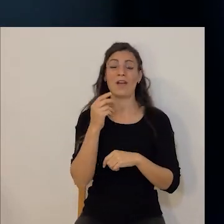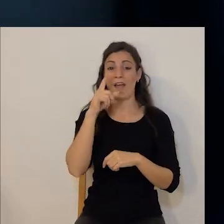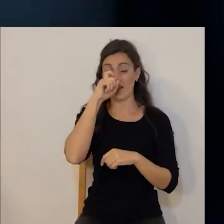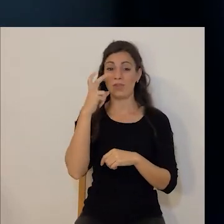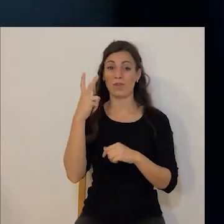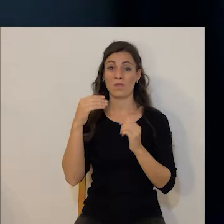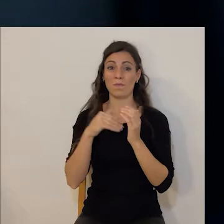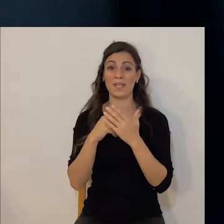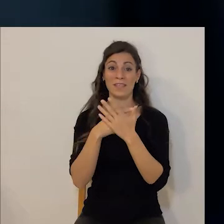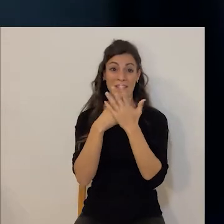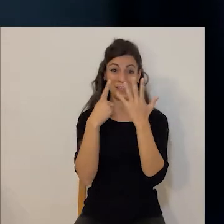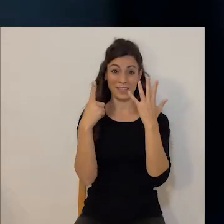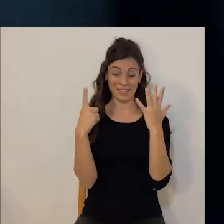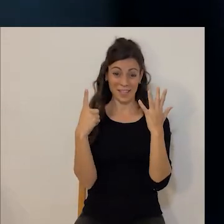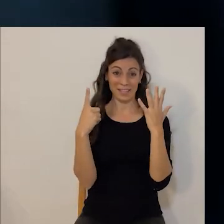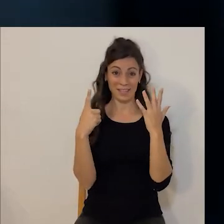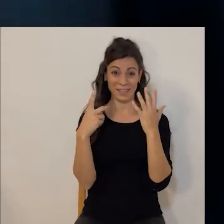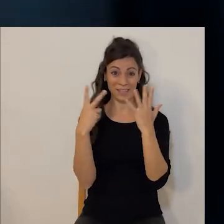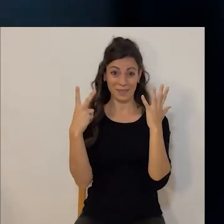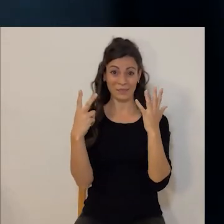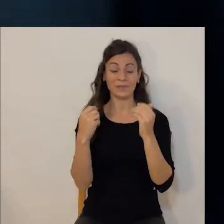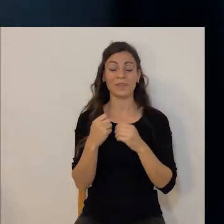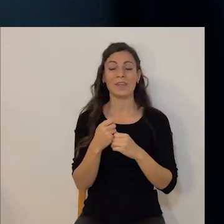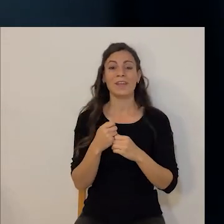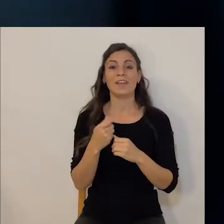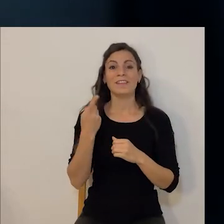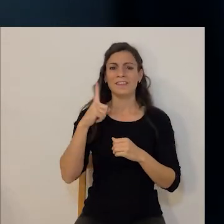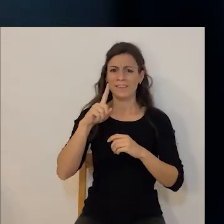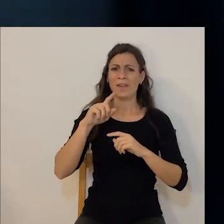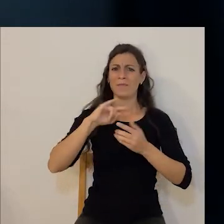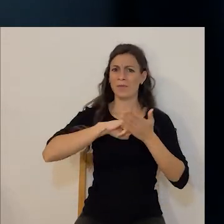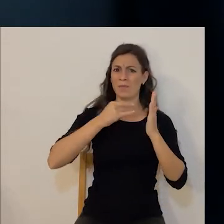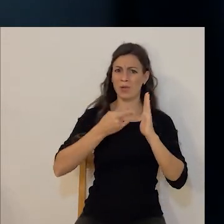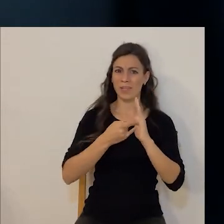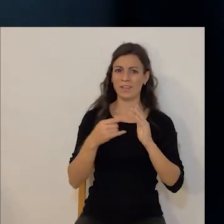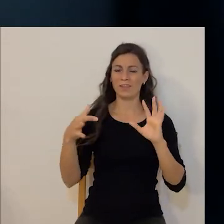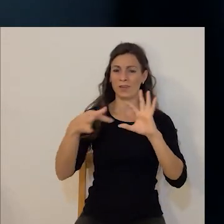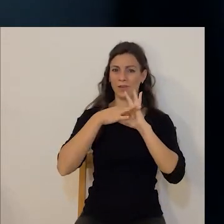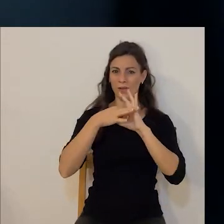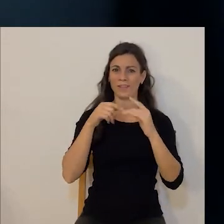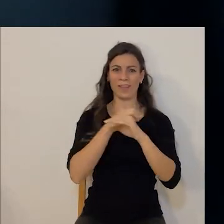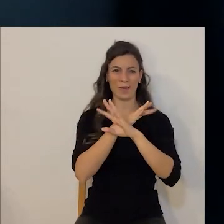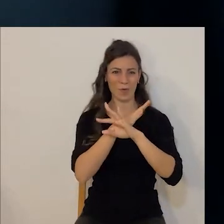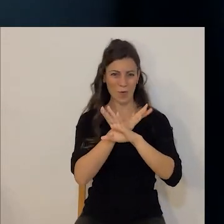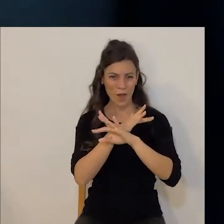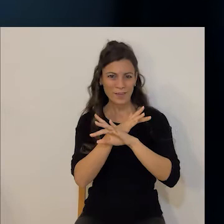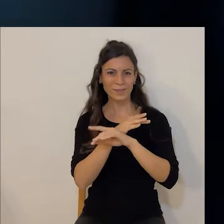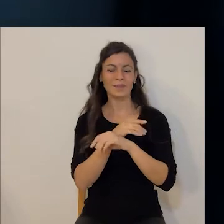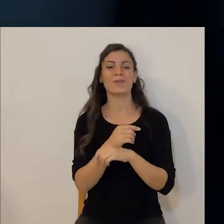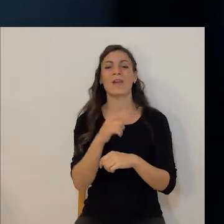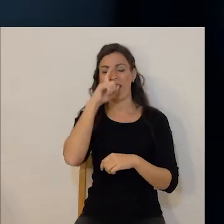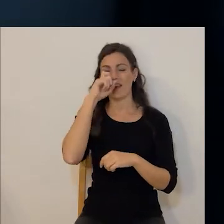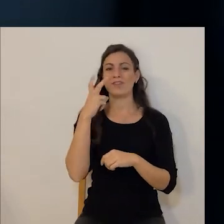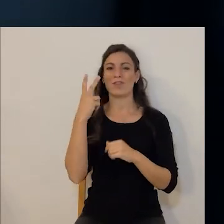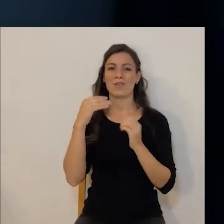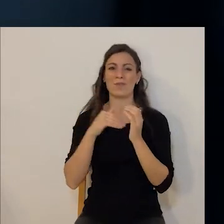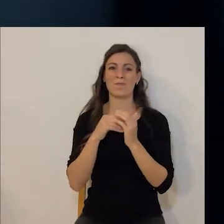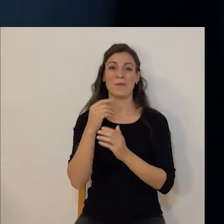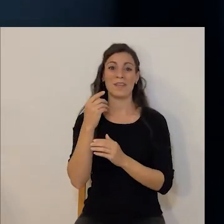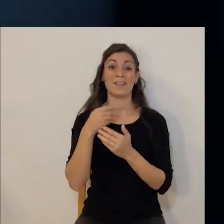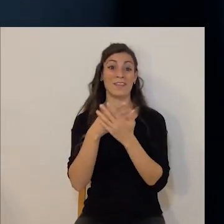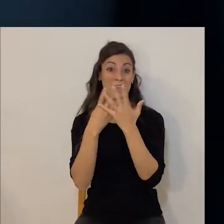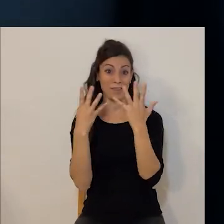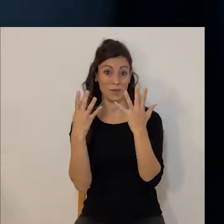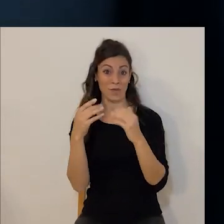La Caixa y finalista con el proyecto Conectar Jugando con la Fundación EDP en 2019. Hoy hablamos